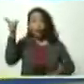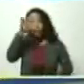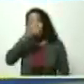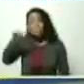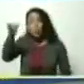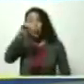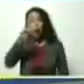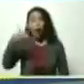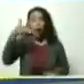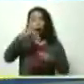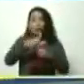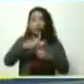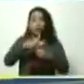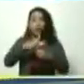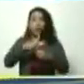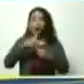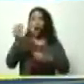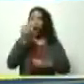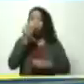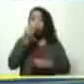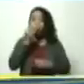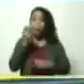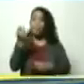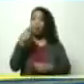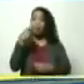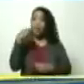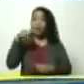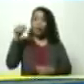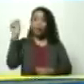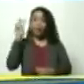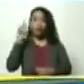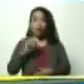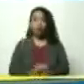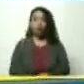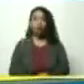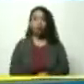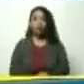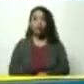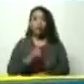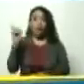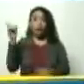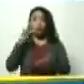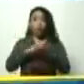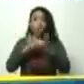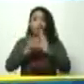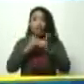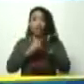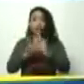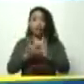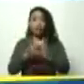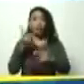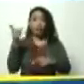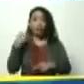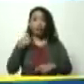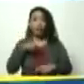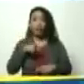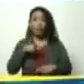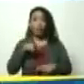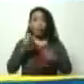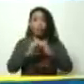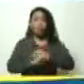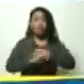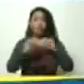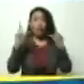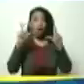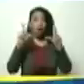gasolina alimento y medicinas para Venezuela eso es que significa y ha tenido un gran impacto